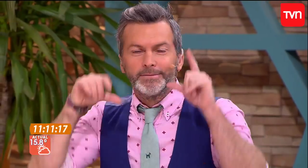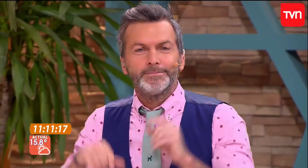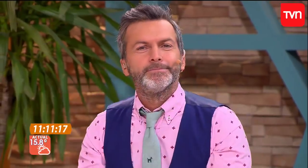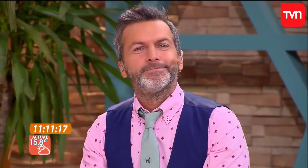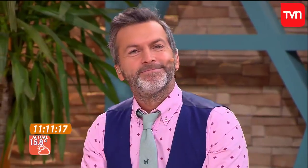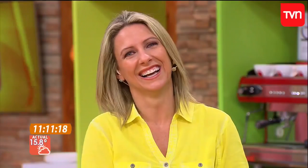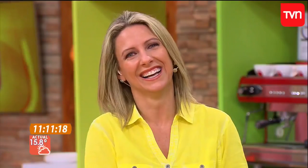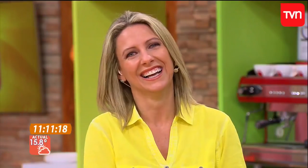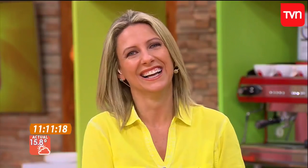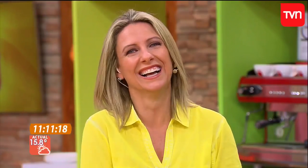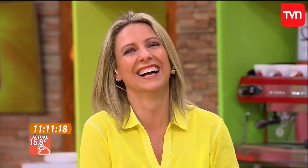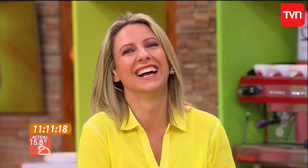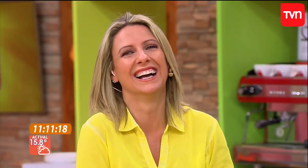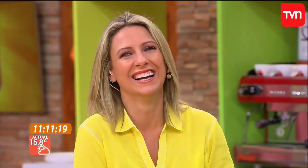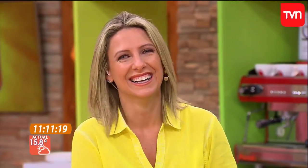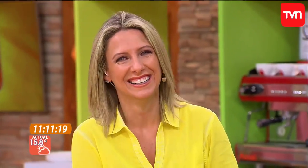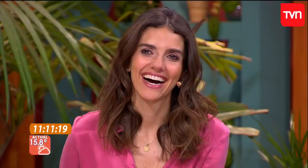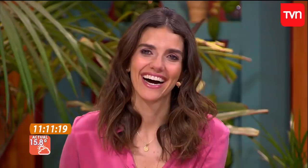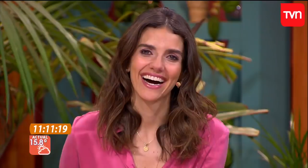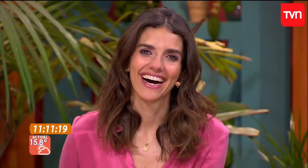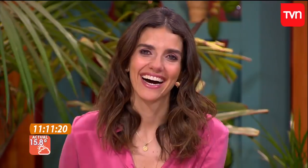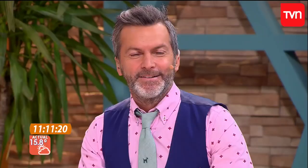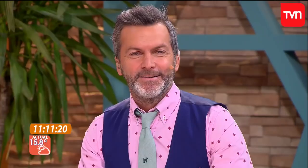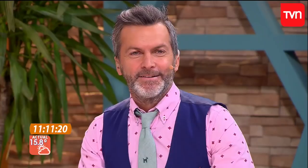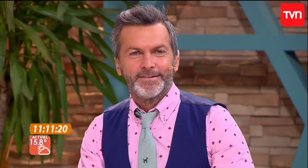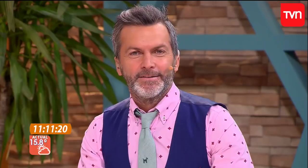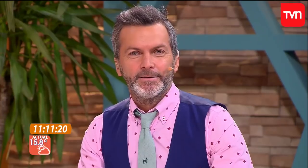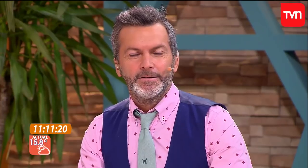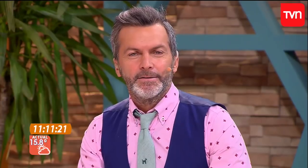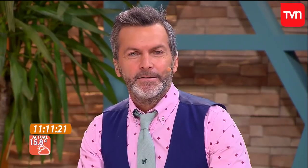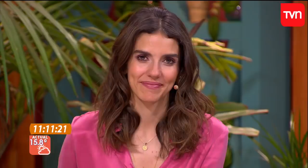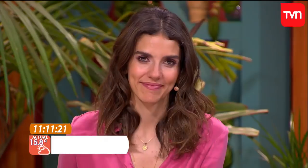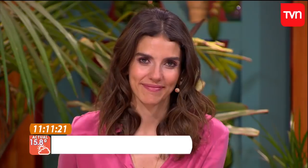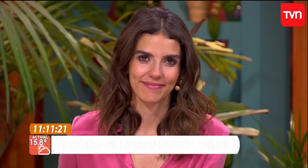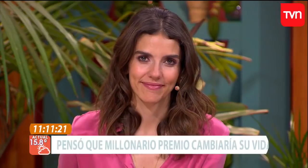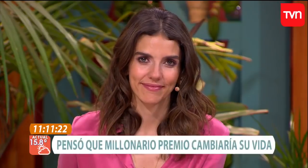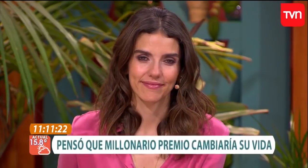Joven, así, bien joven. Vamos a conocer la historia de Javier Soto, un hombre que siempre renegó de sus raíces.